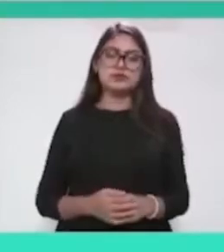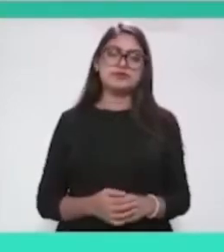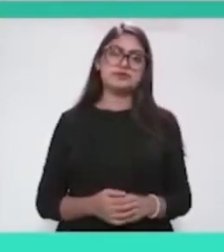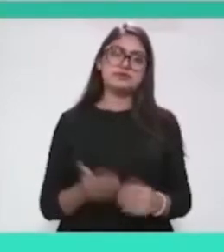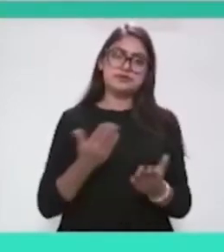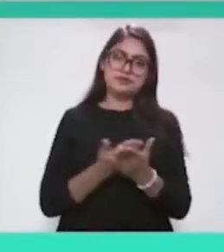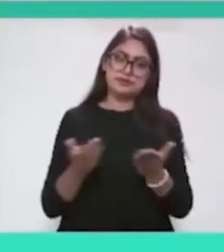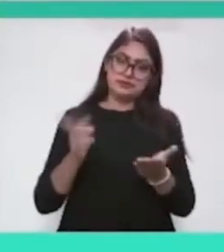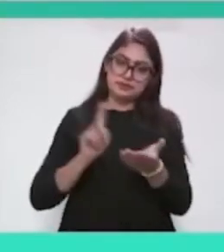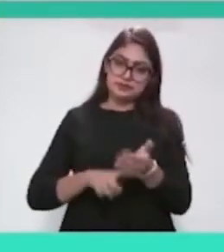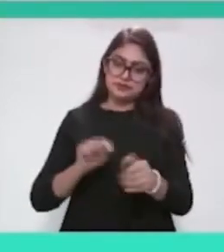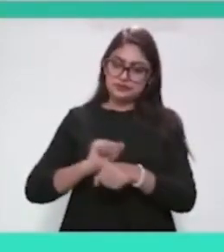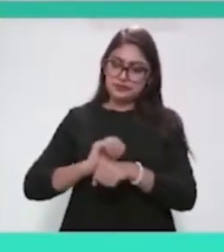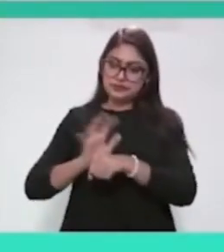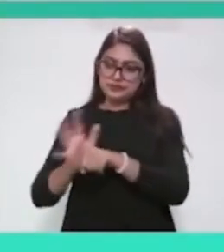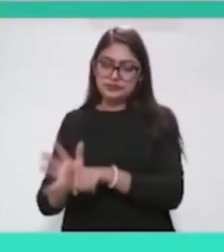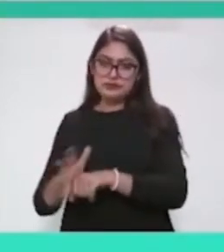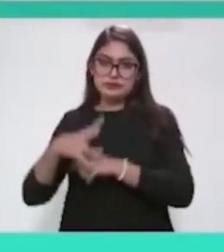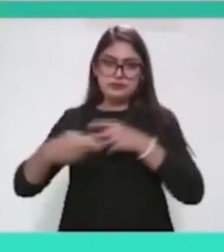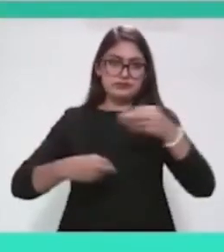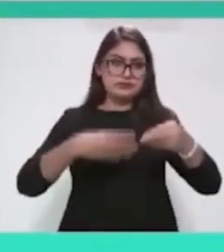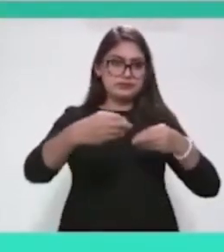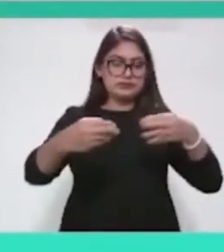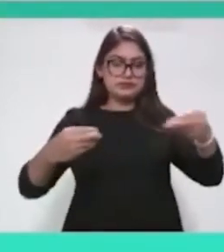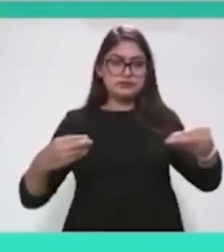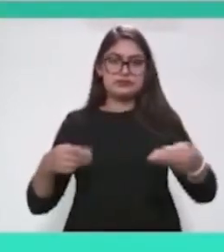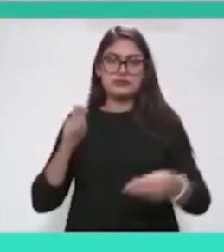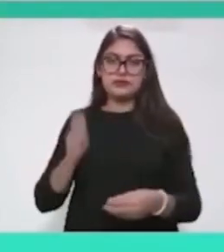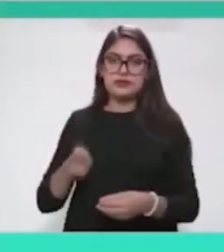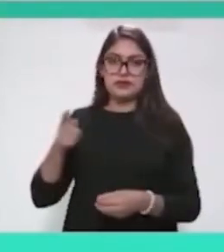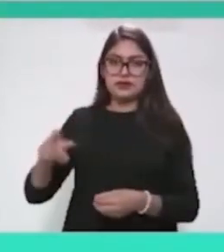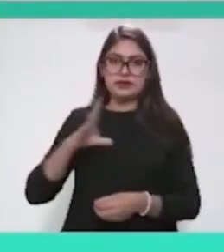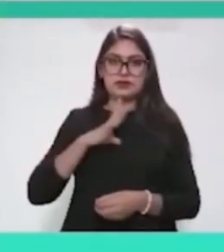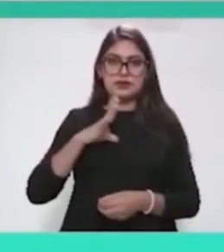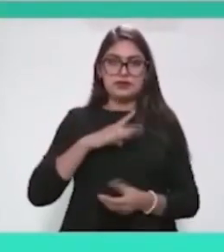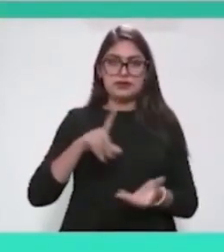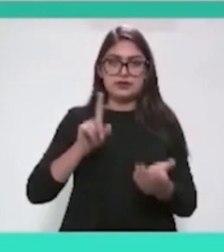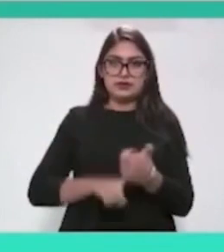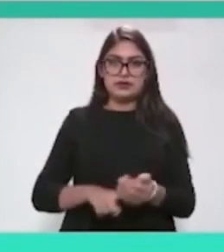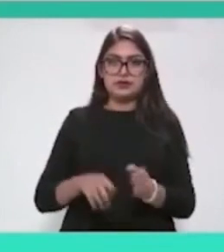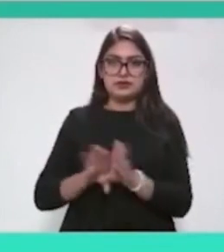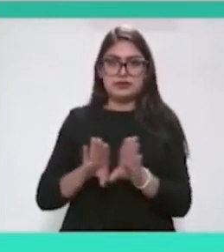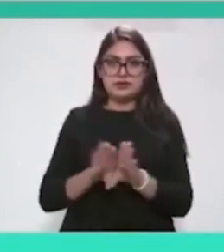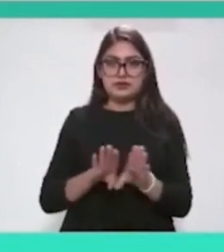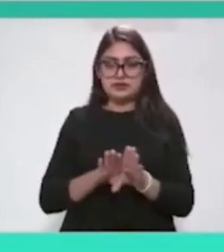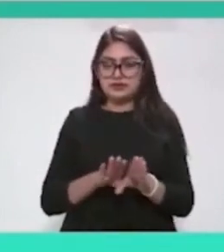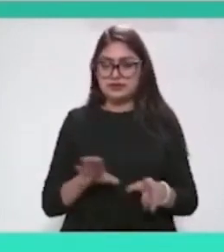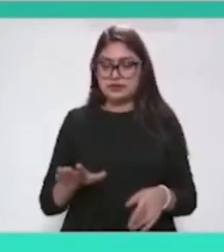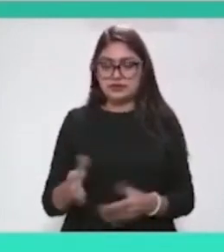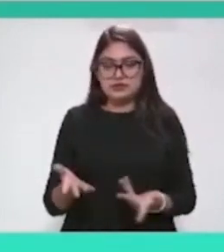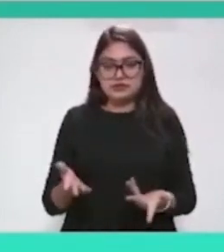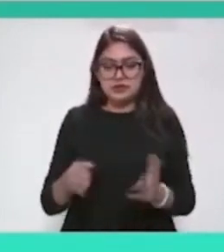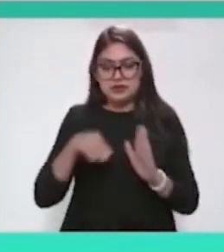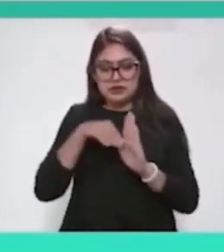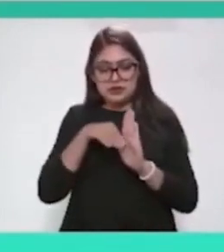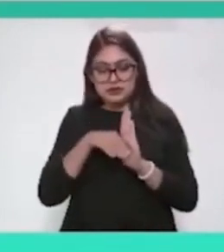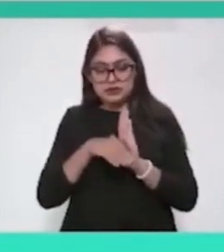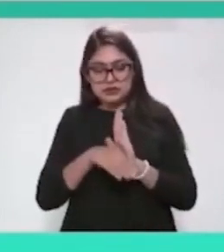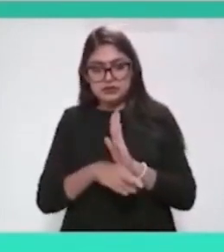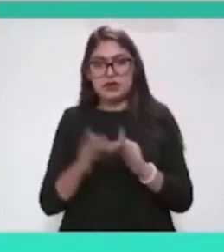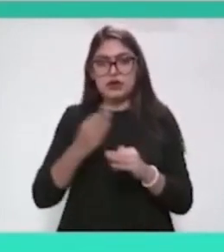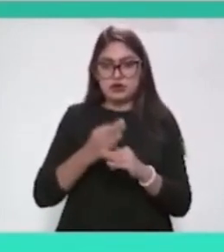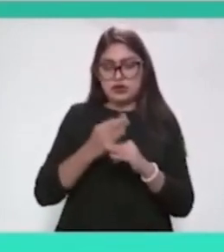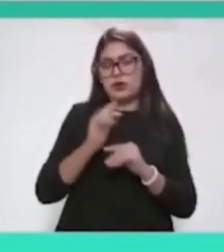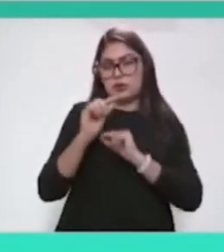Aunque la pandemia y 19 mantiene tiene mantener una tendencia a la Baja porque el porcentaje en exceso de funciones